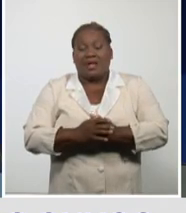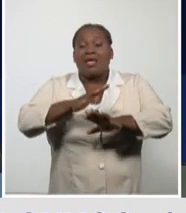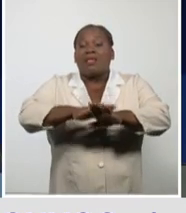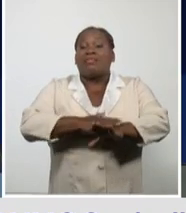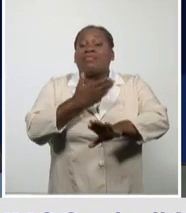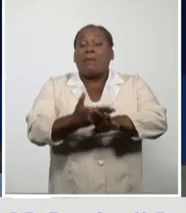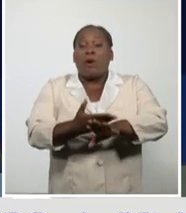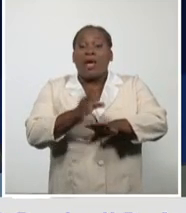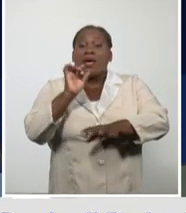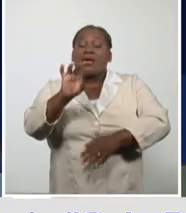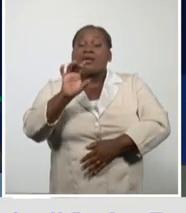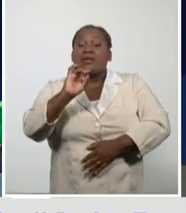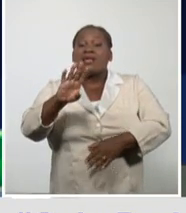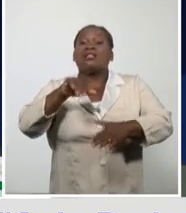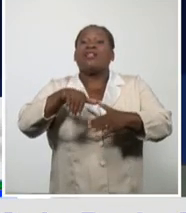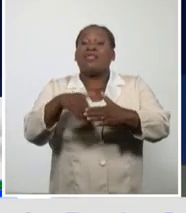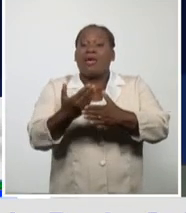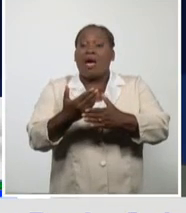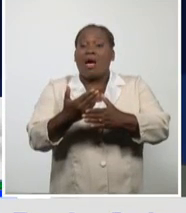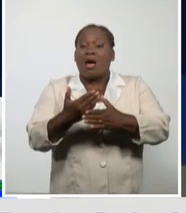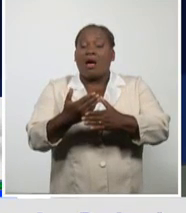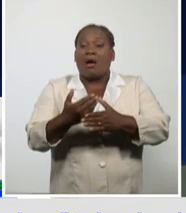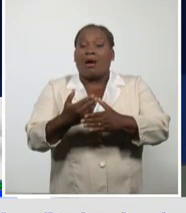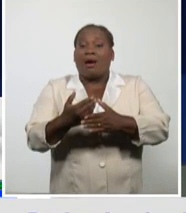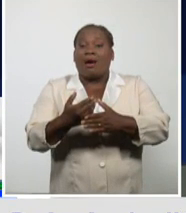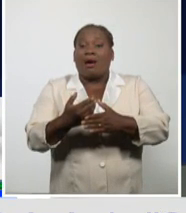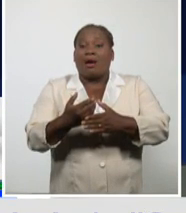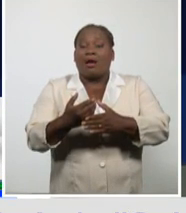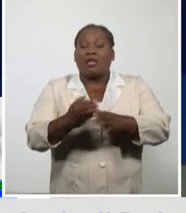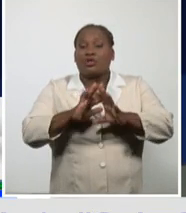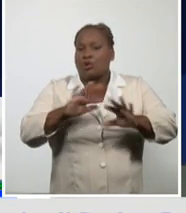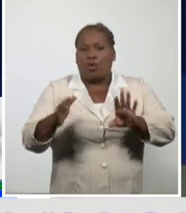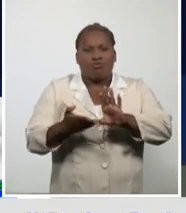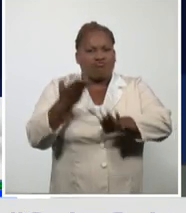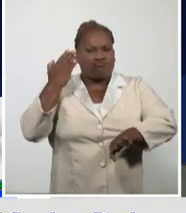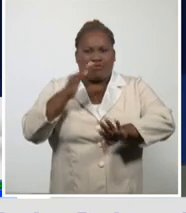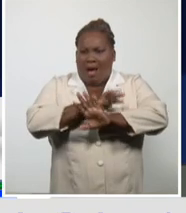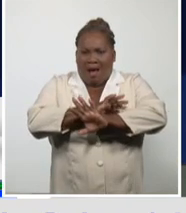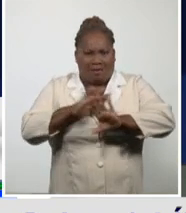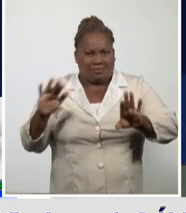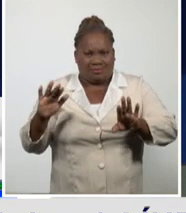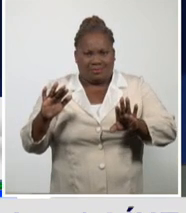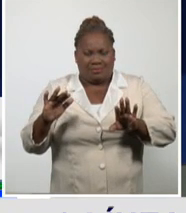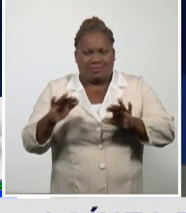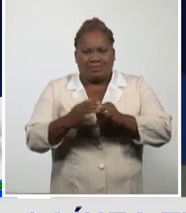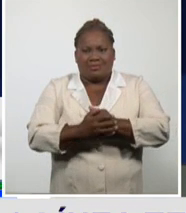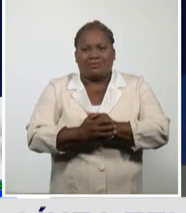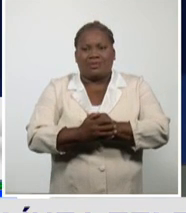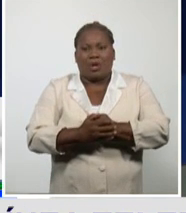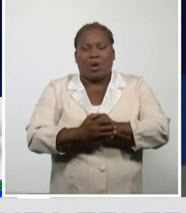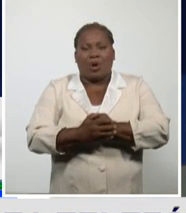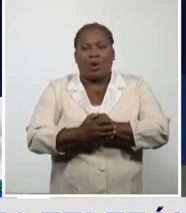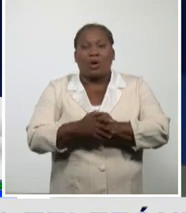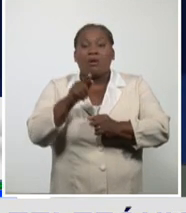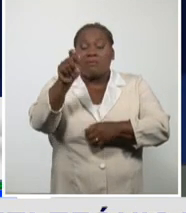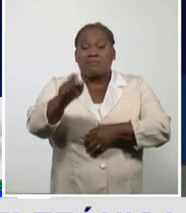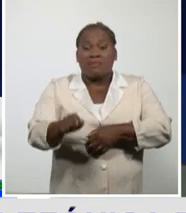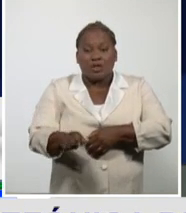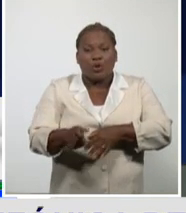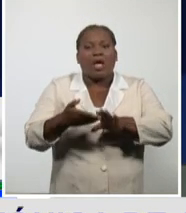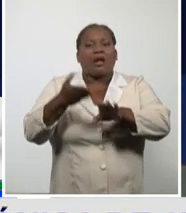días generalmente prácticamente todos se van de alta definitiva como tal. Por lo tanto, son pacientes